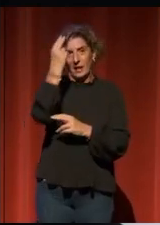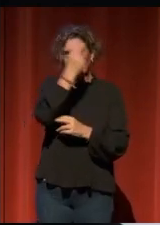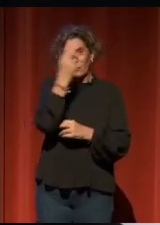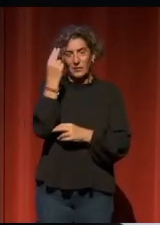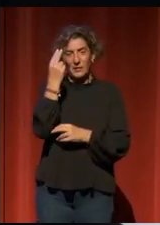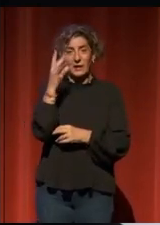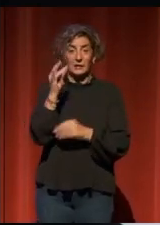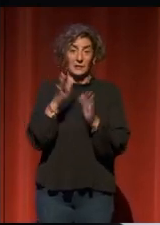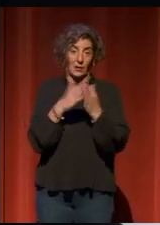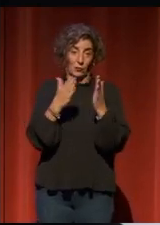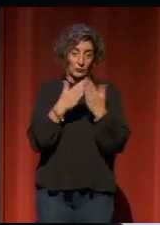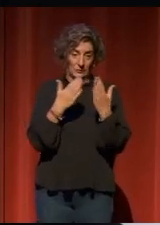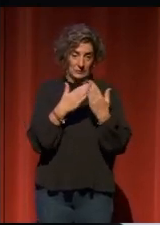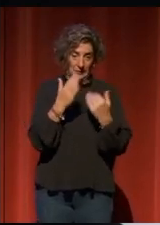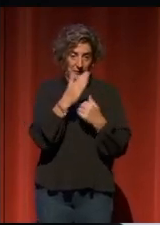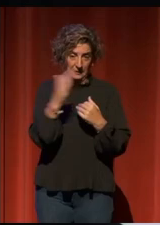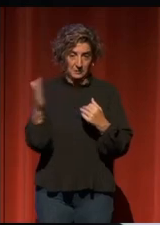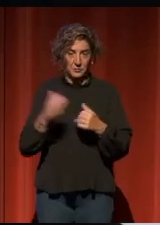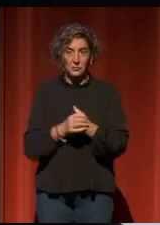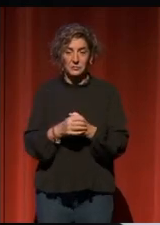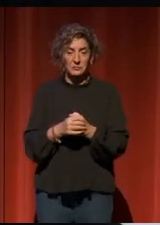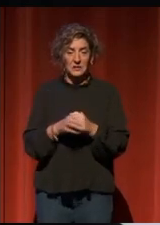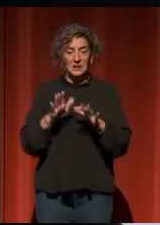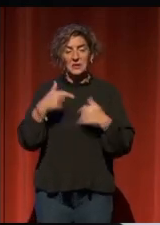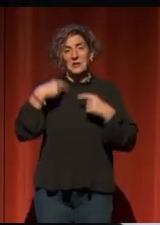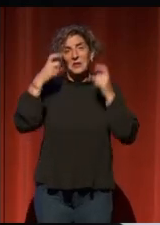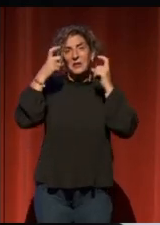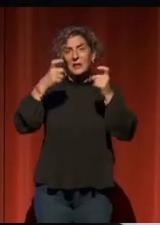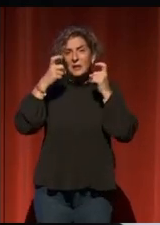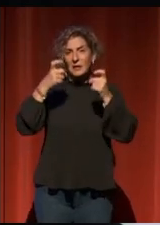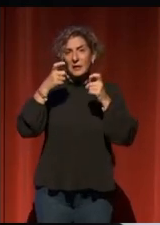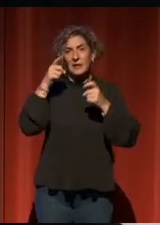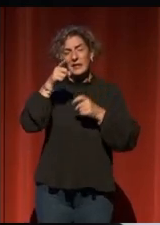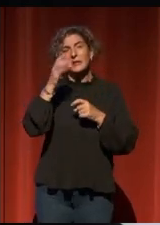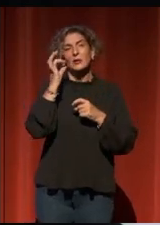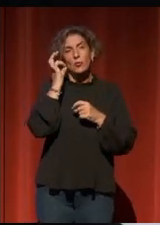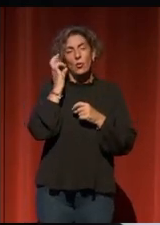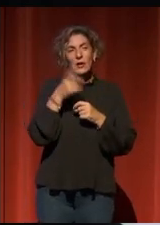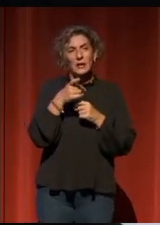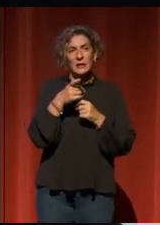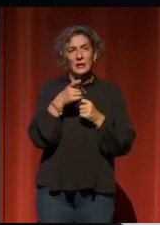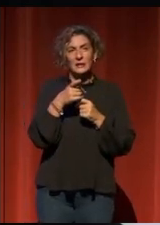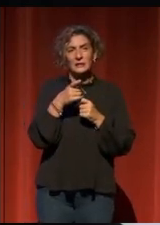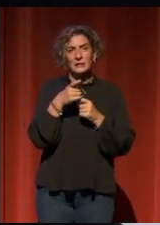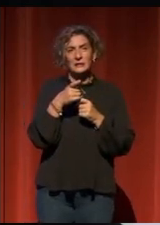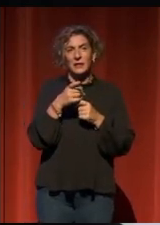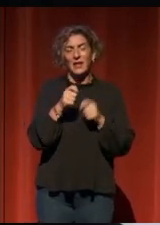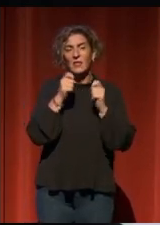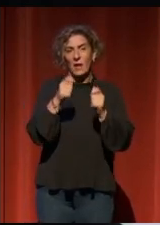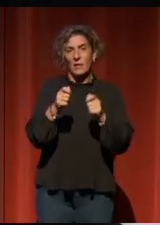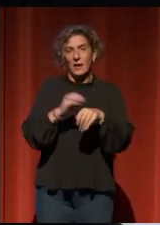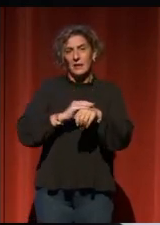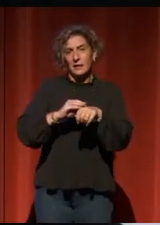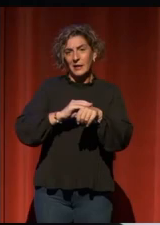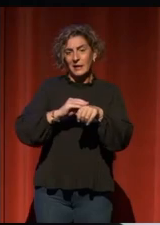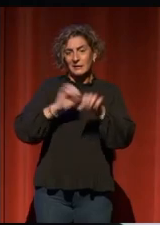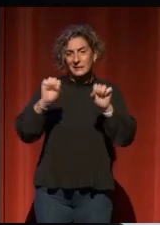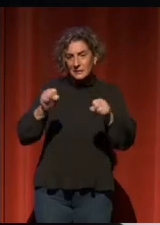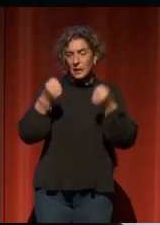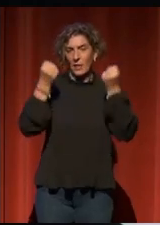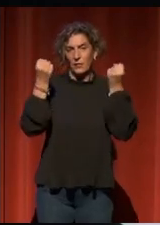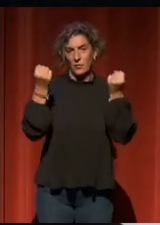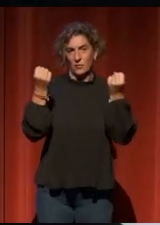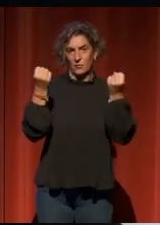melancólicos, que nos procuraban, aquellas mujeres, digo, la sanación con sus remedios